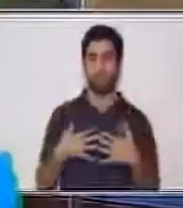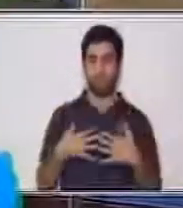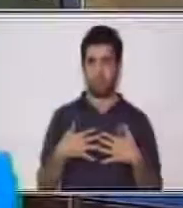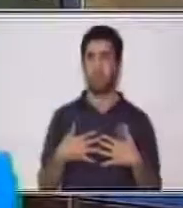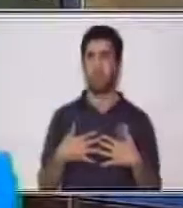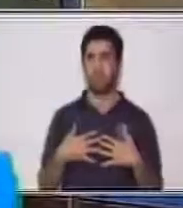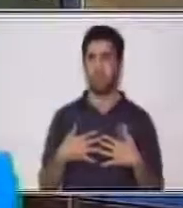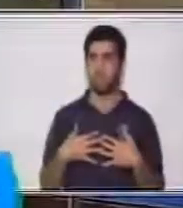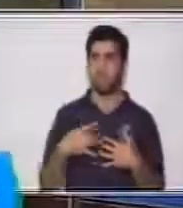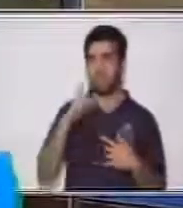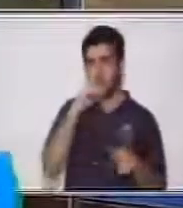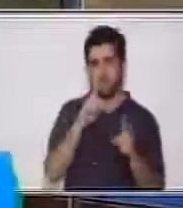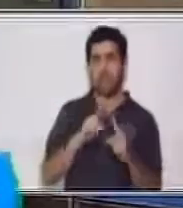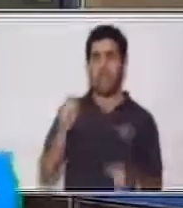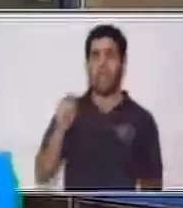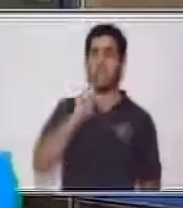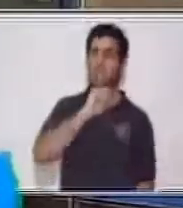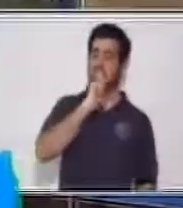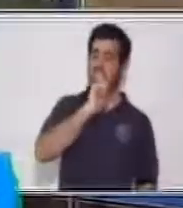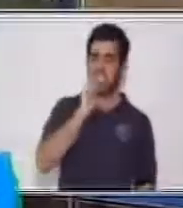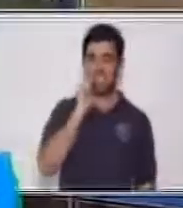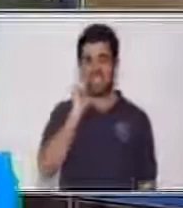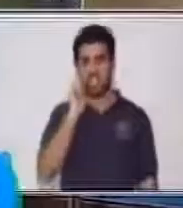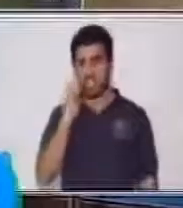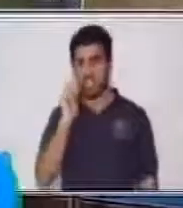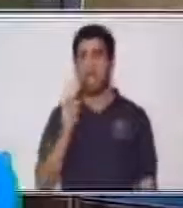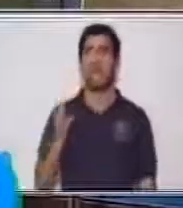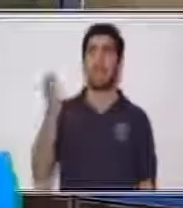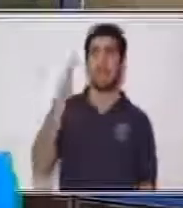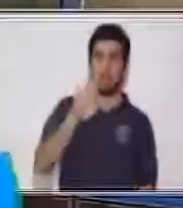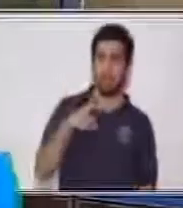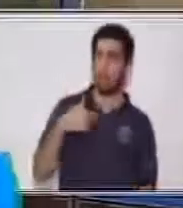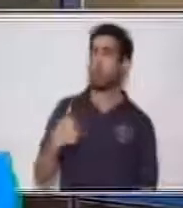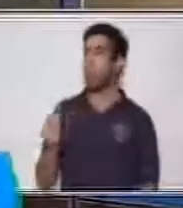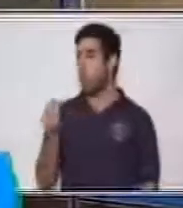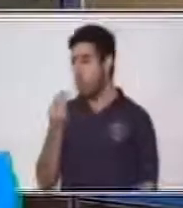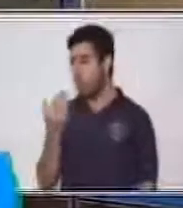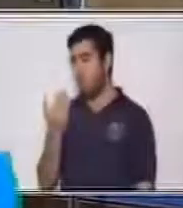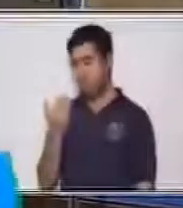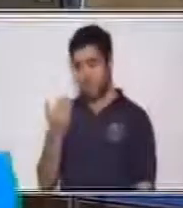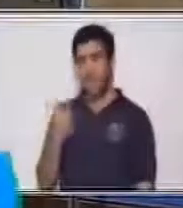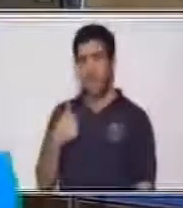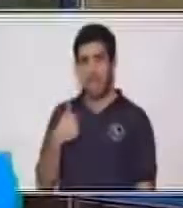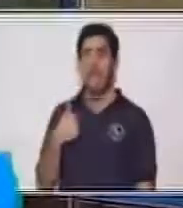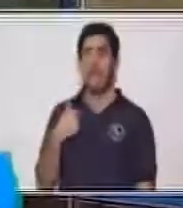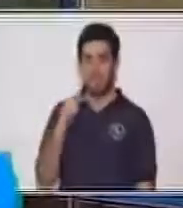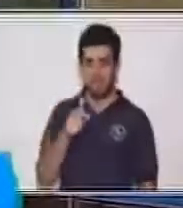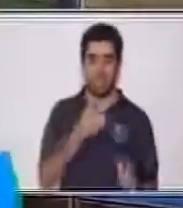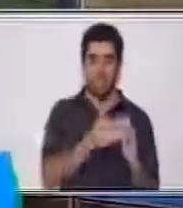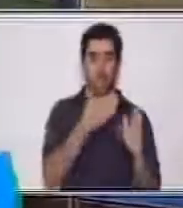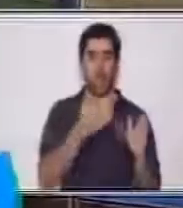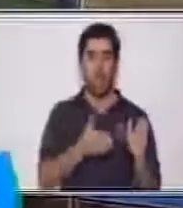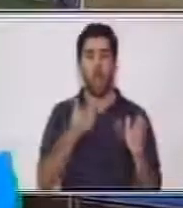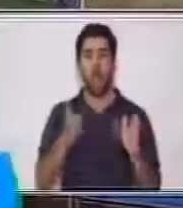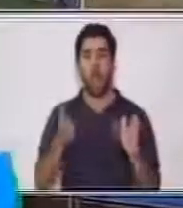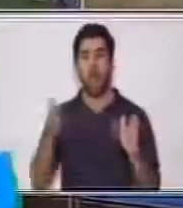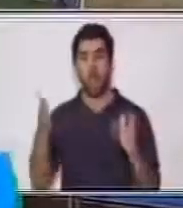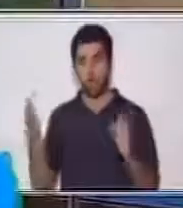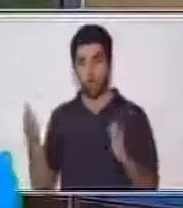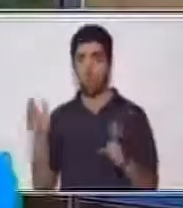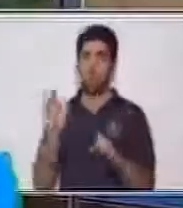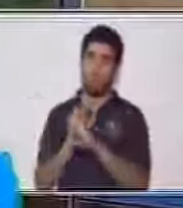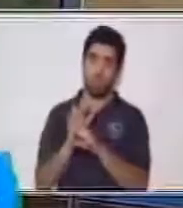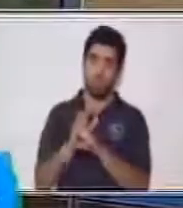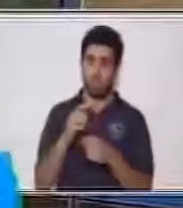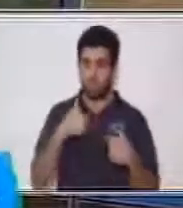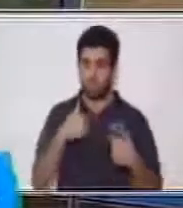también me voy a lavar los dientes, ¿verdad? Y luego me voy a desayunar. Ese es el orden, lo hacemos en casa. Si yo me voy a